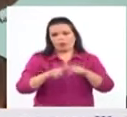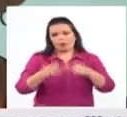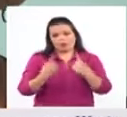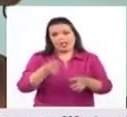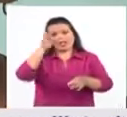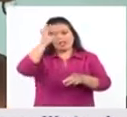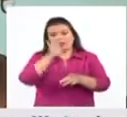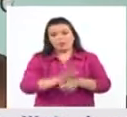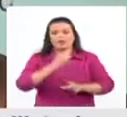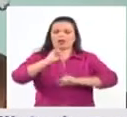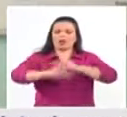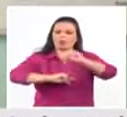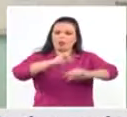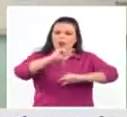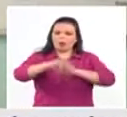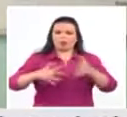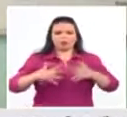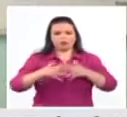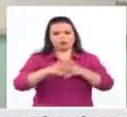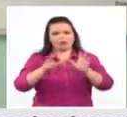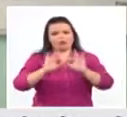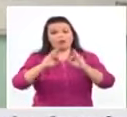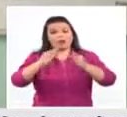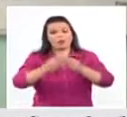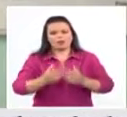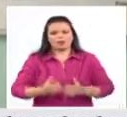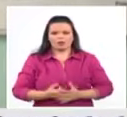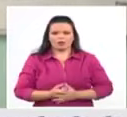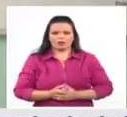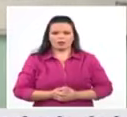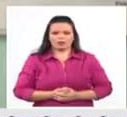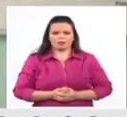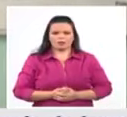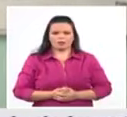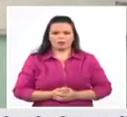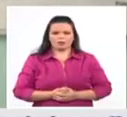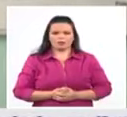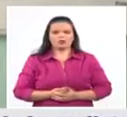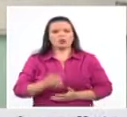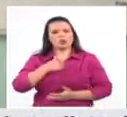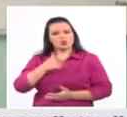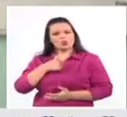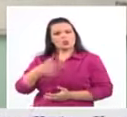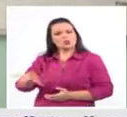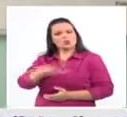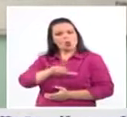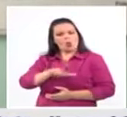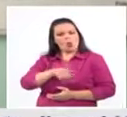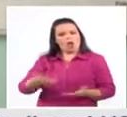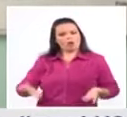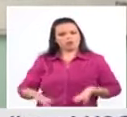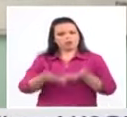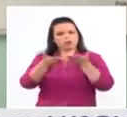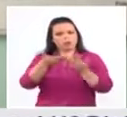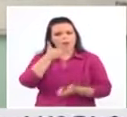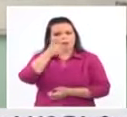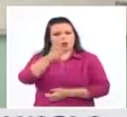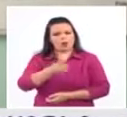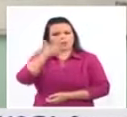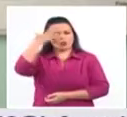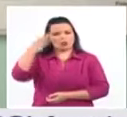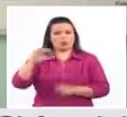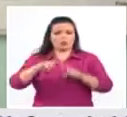con la familia. Yo he visto que he progresado bastante en lo que es la parte psicológica, que sentía temor al caminar,